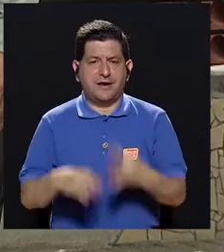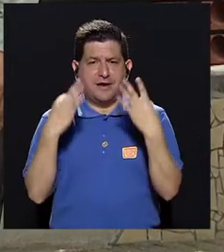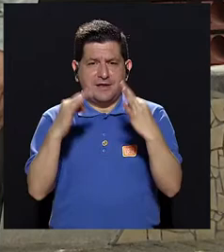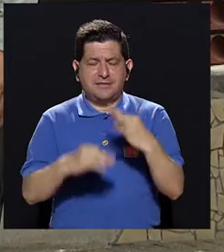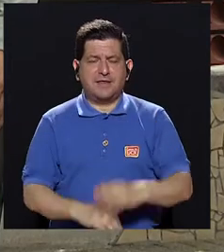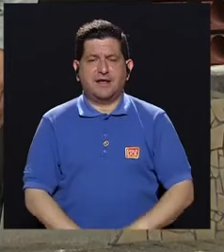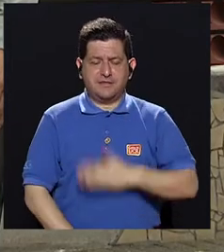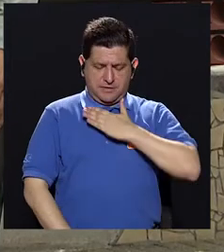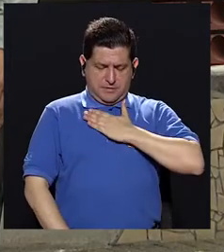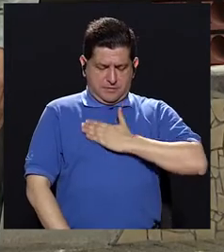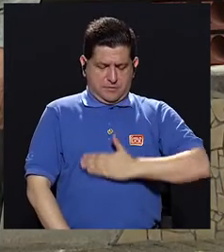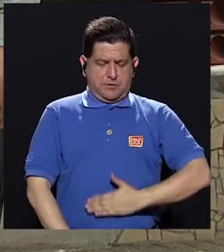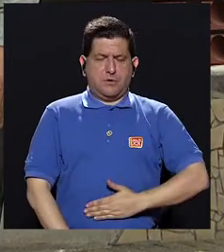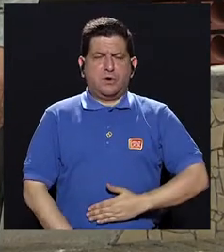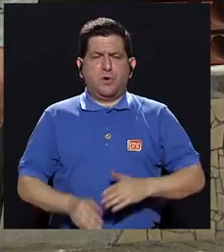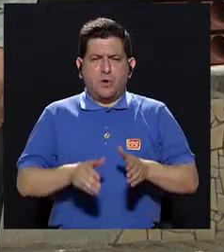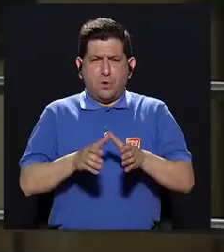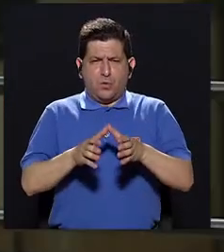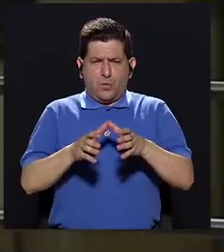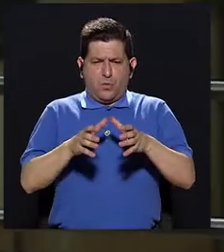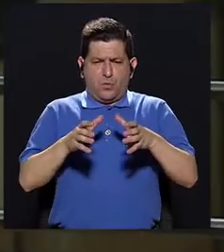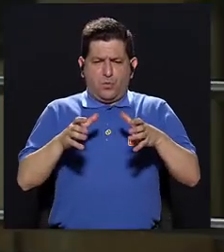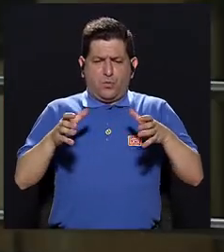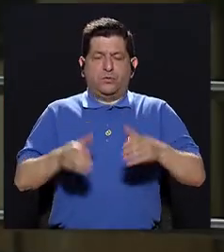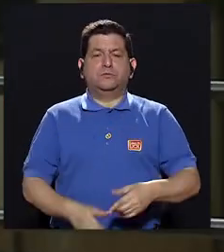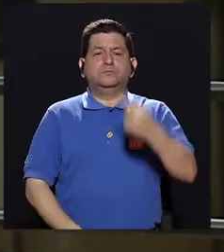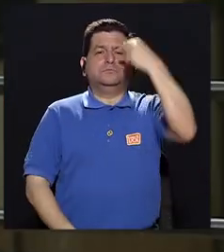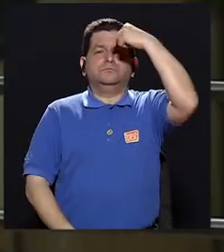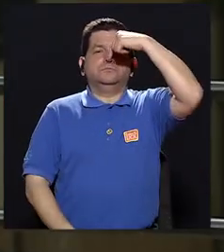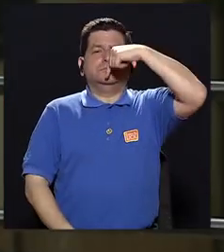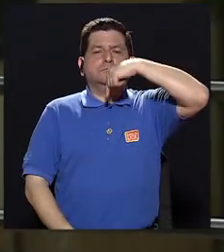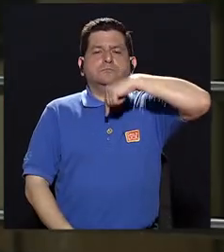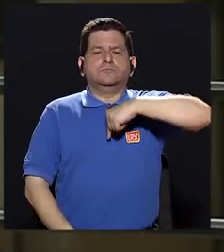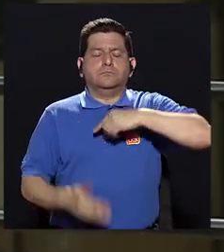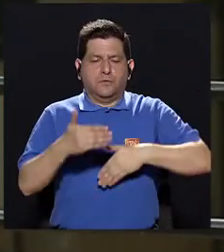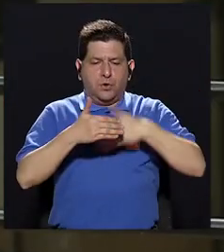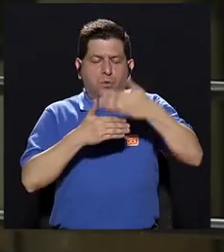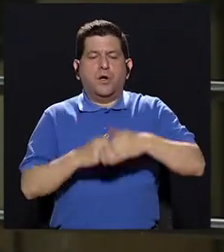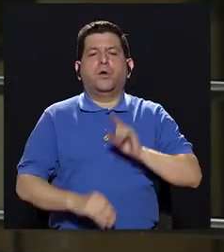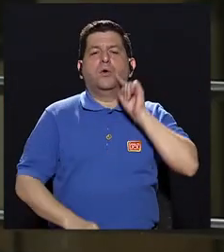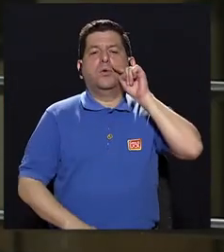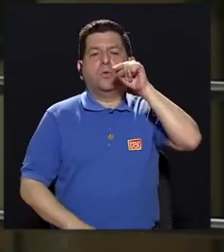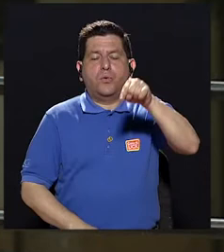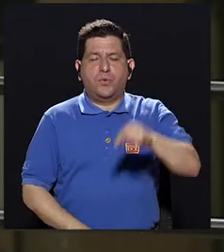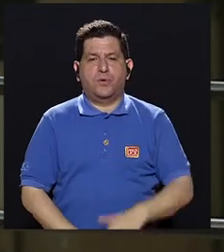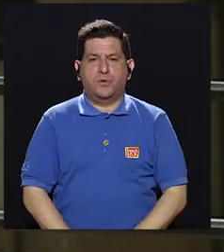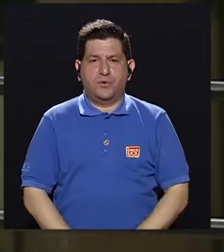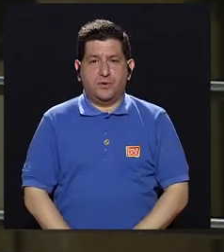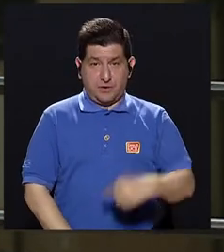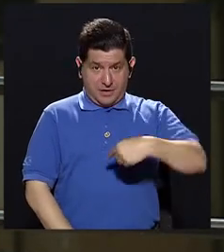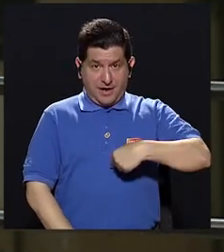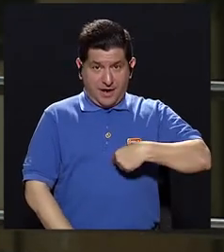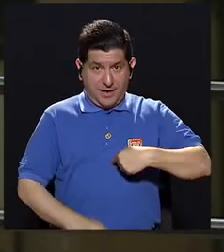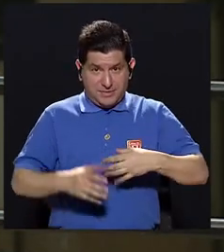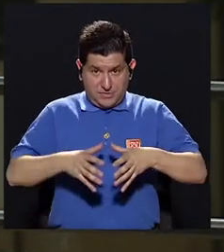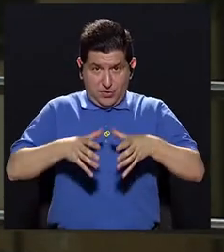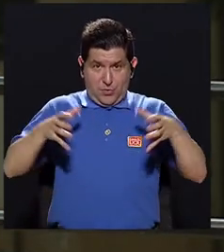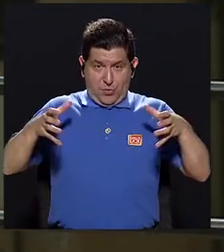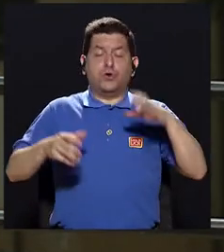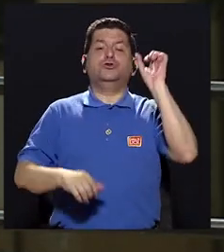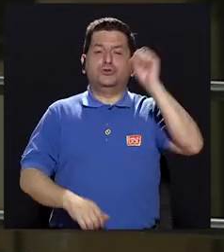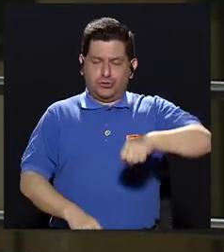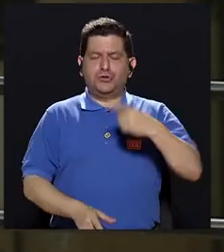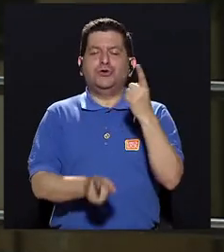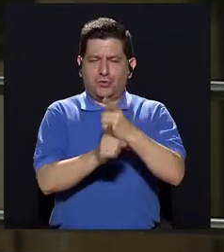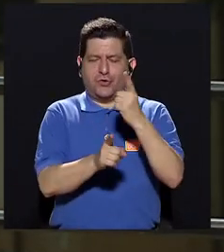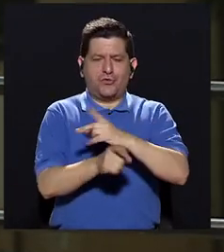Traten de llenar tanto el pecho como el estómago, todo el aire que puedan y botamos. Son ejercicios de respiración básica. La pancita se tiene que salir. Se llena, que se llene,